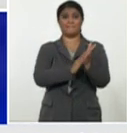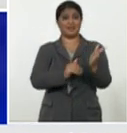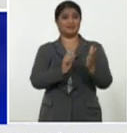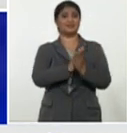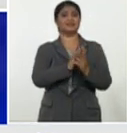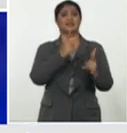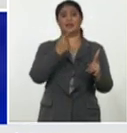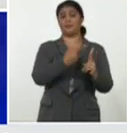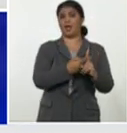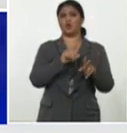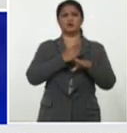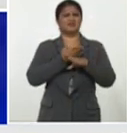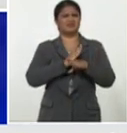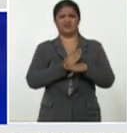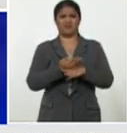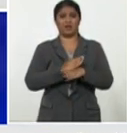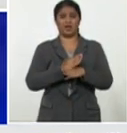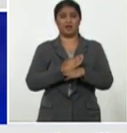que estamos promediando